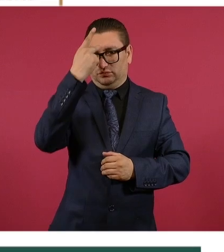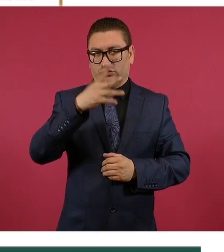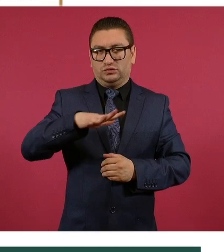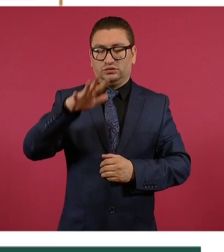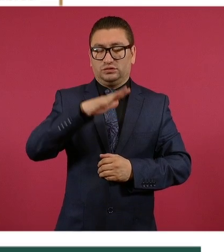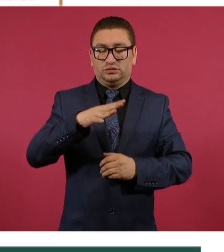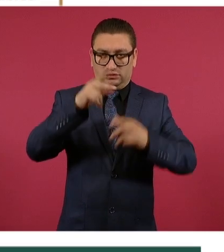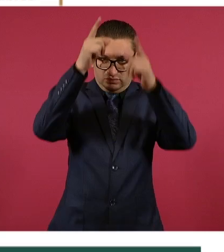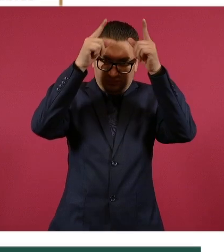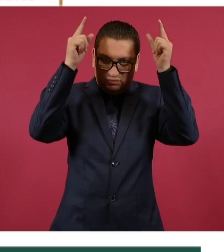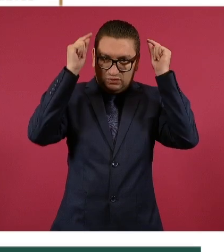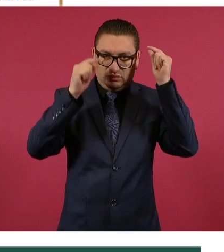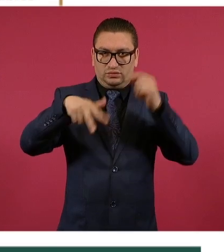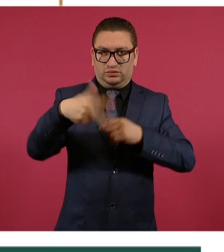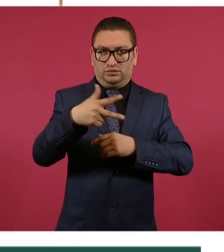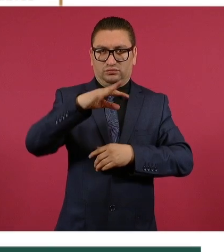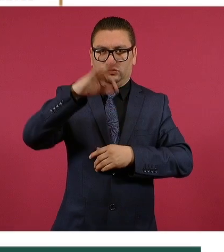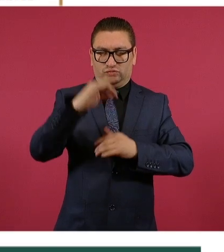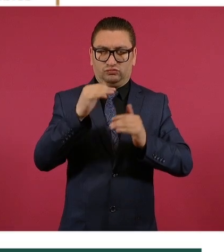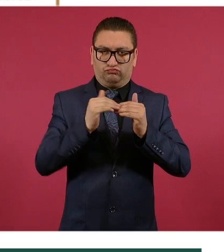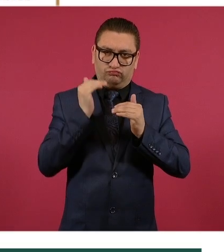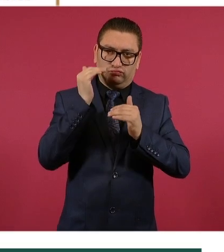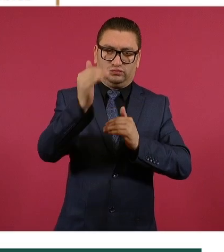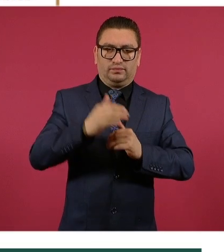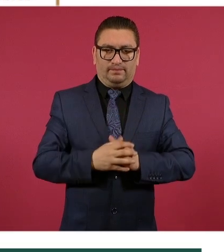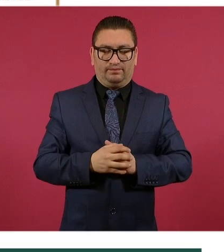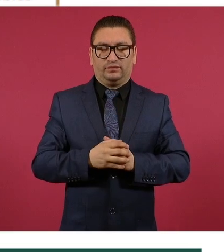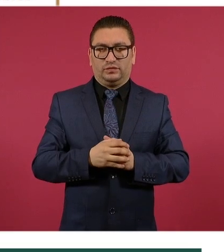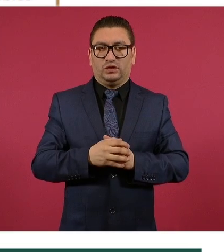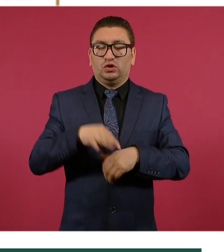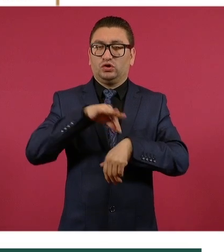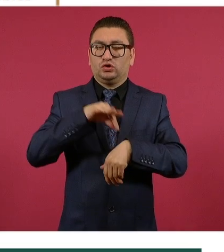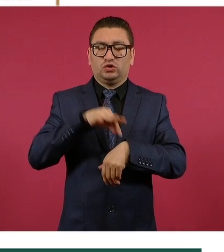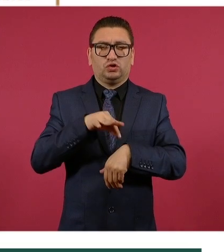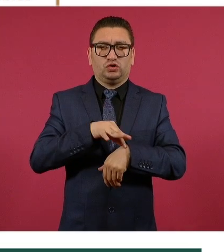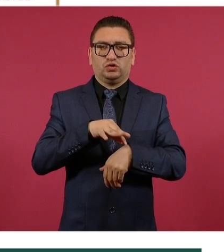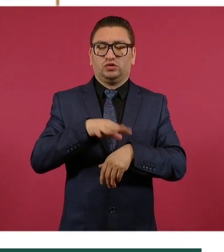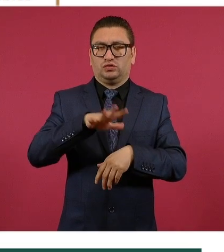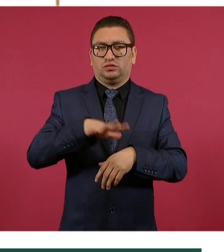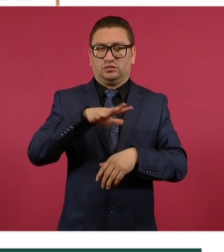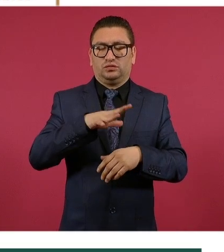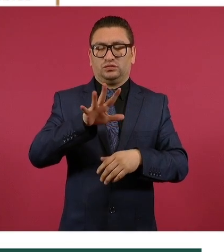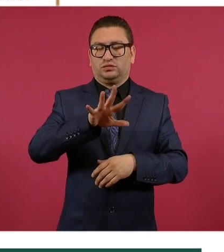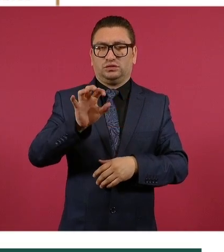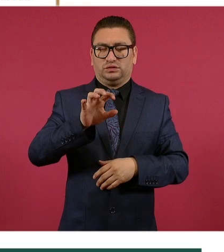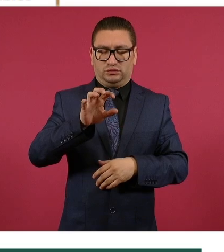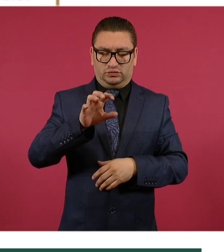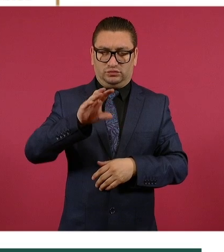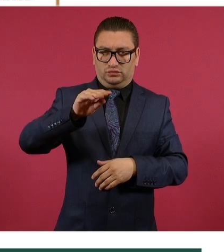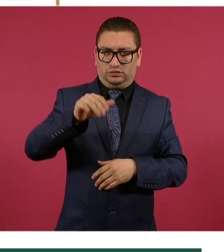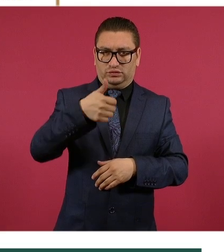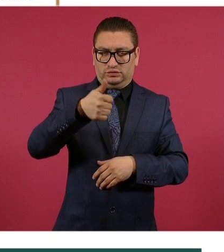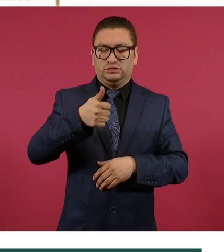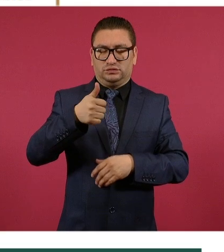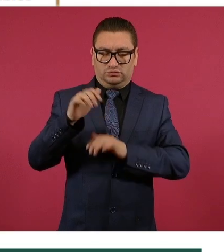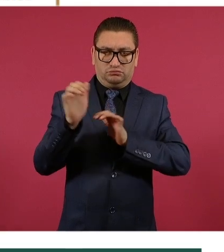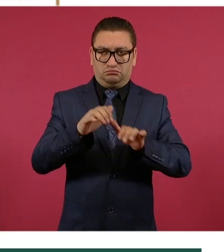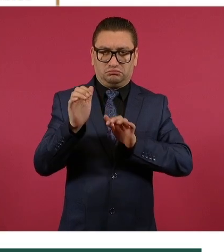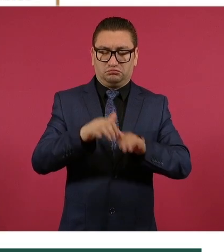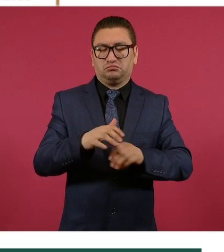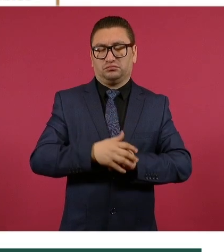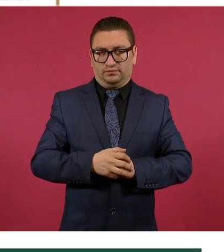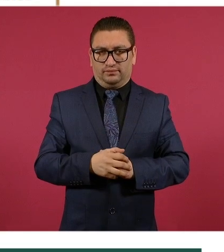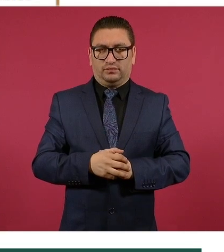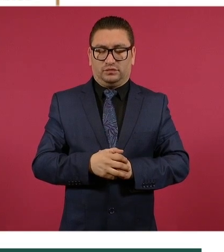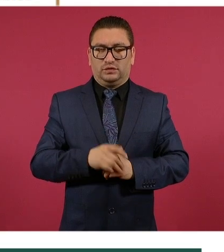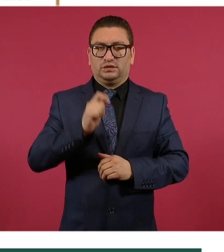el personal de enfermería en 13%. De la rama médica se han contratado a 596 médicas y médicos.